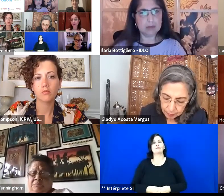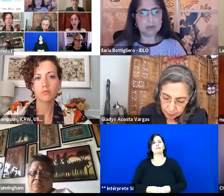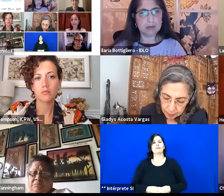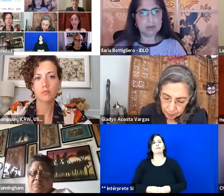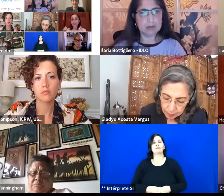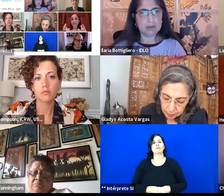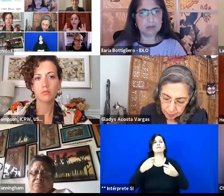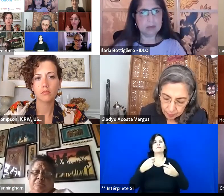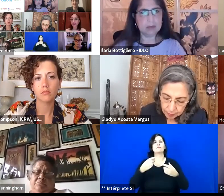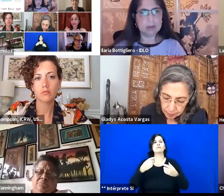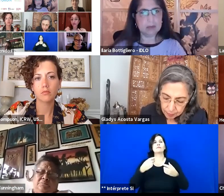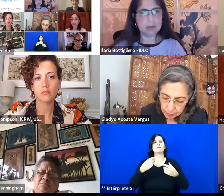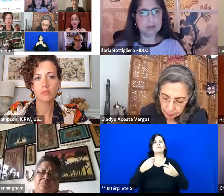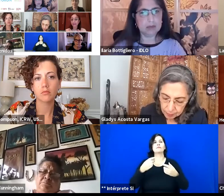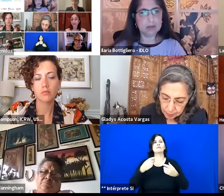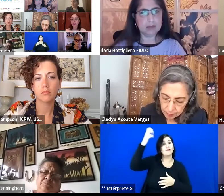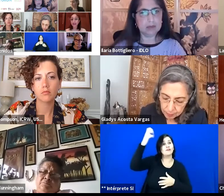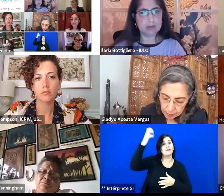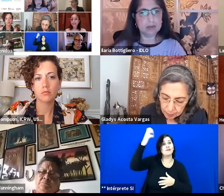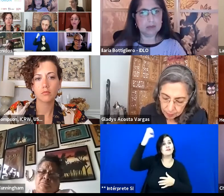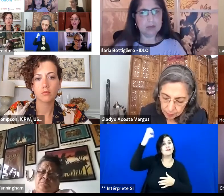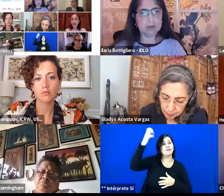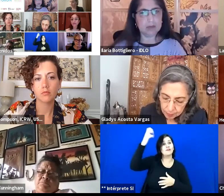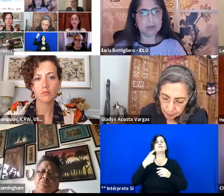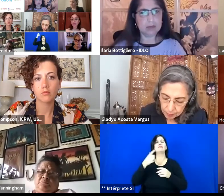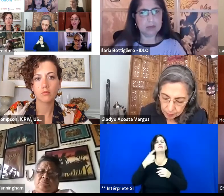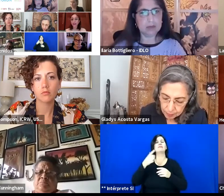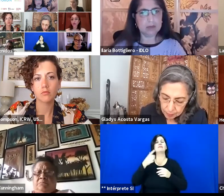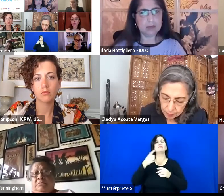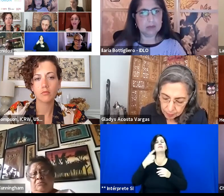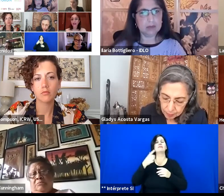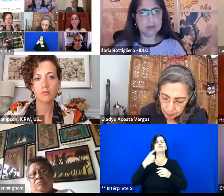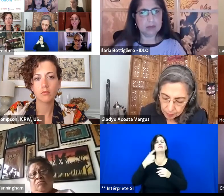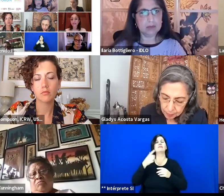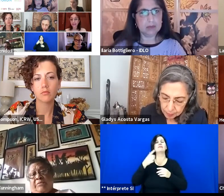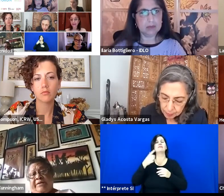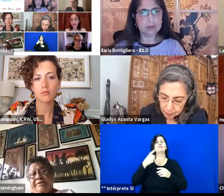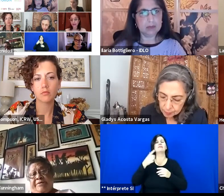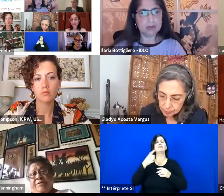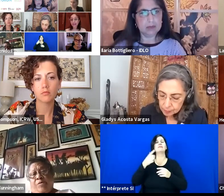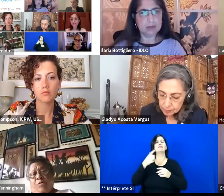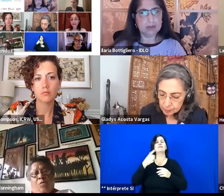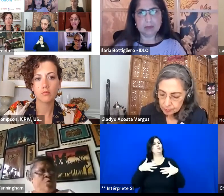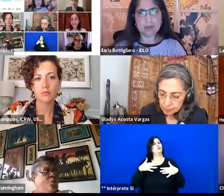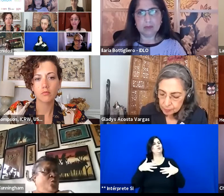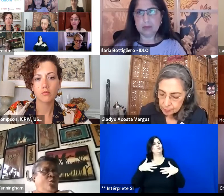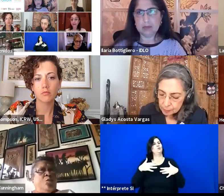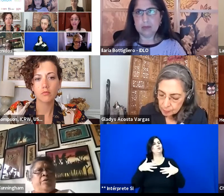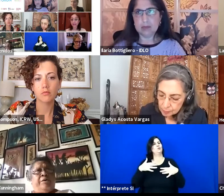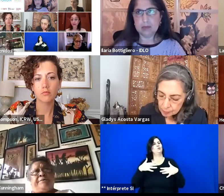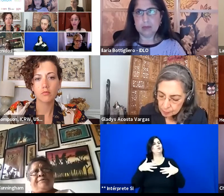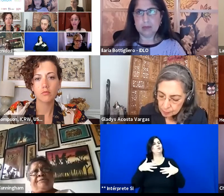los países. Y el cuerpo de las mujeres además tiene una... como una significación diferente dentro